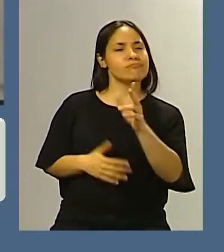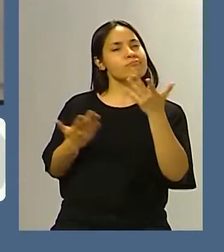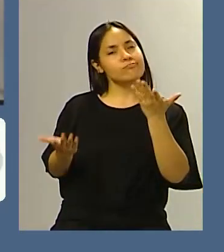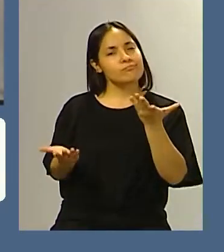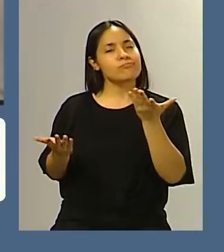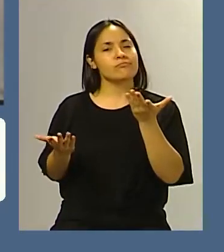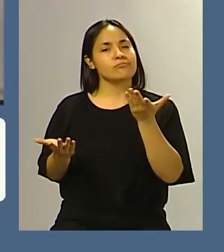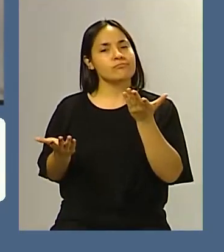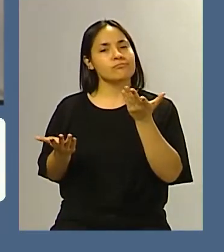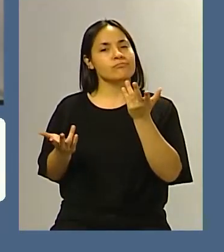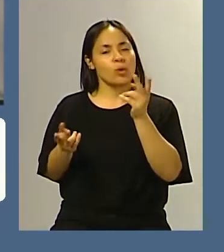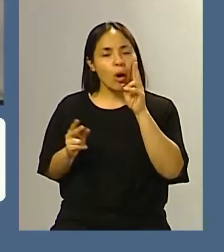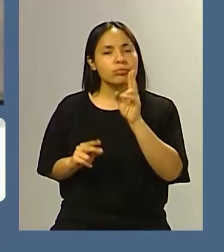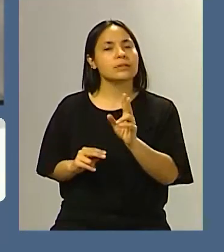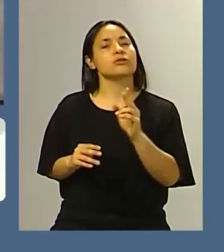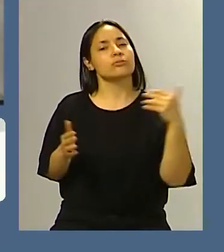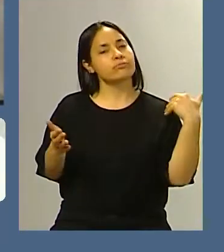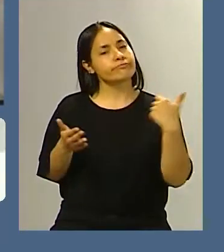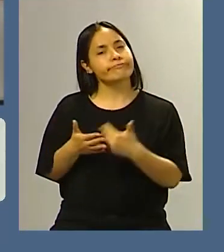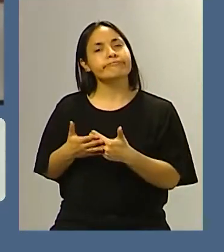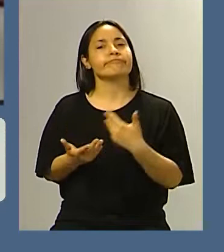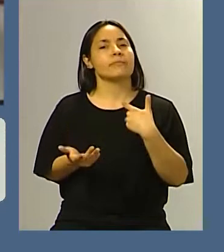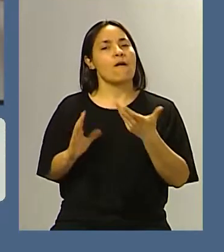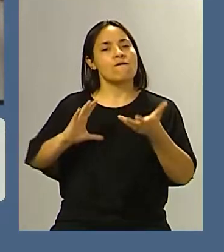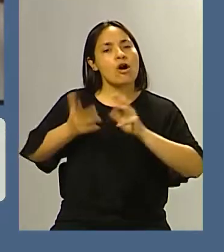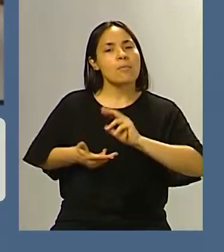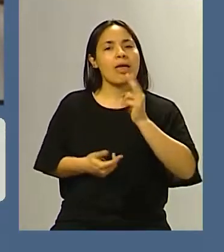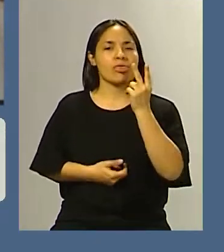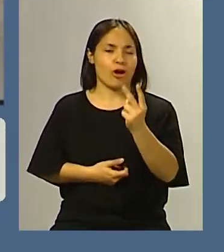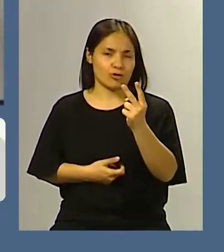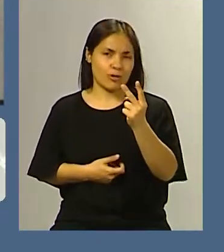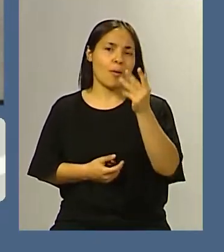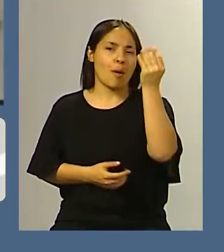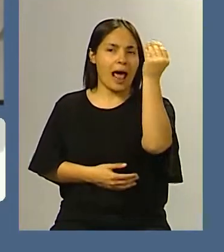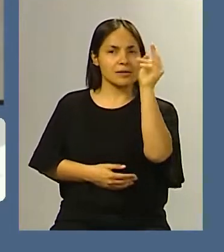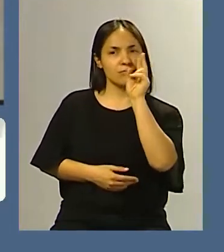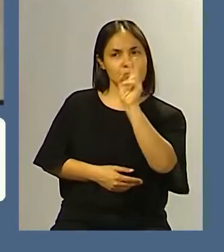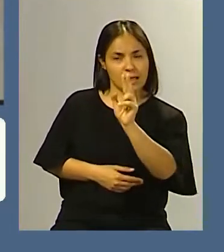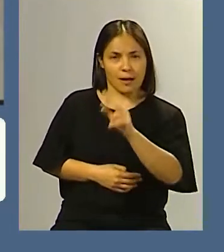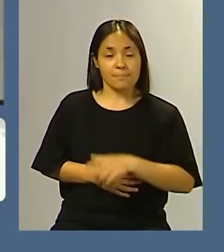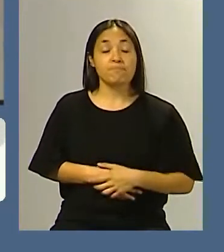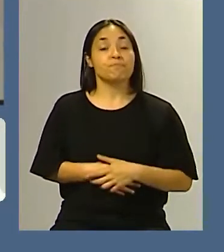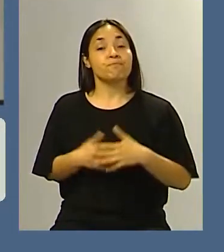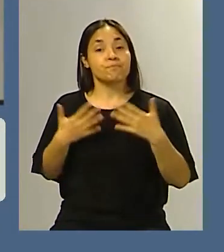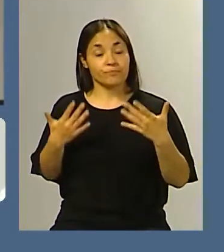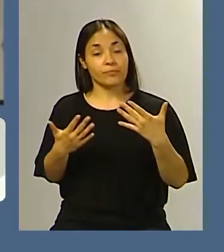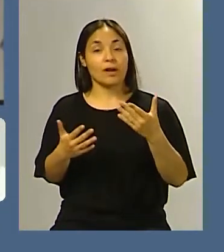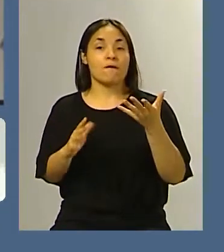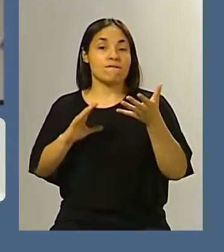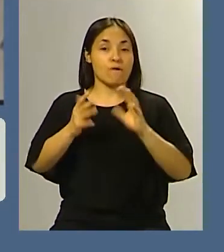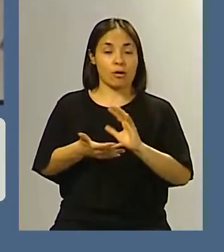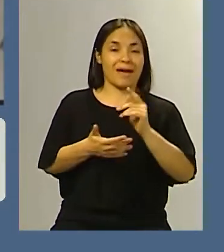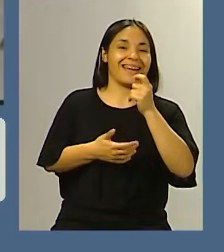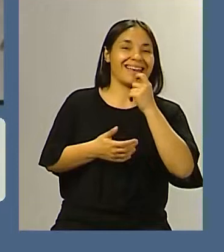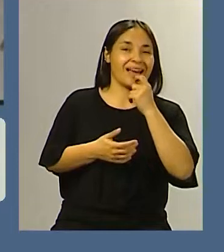dable apreciar, creo que hay como dos formas de ver Brasil, ¿no? Entonces hay una forma